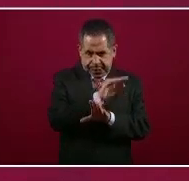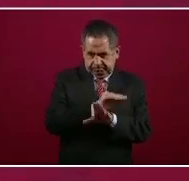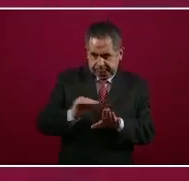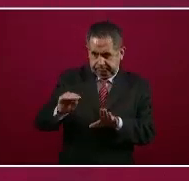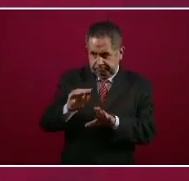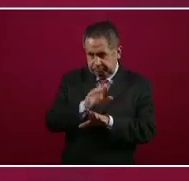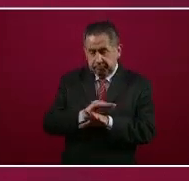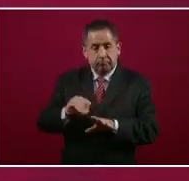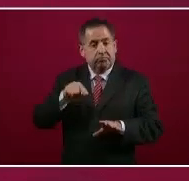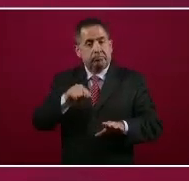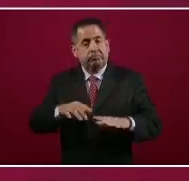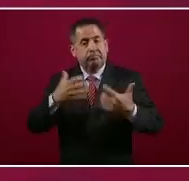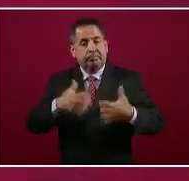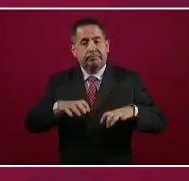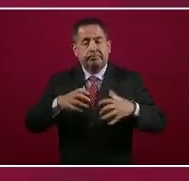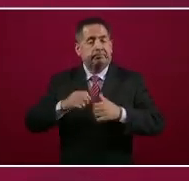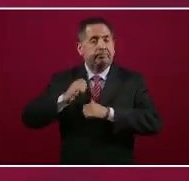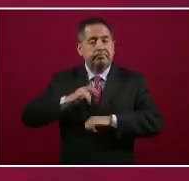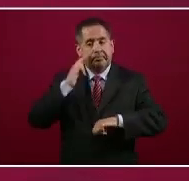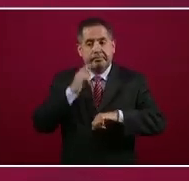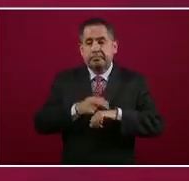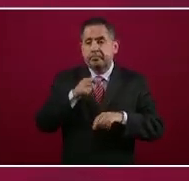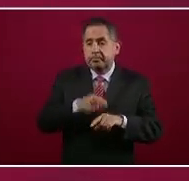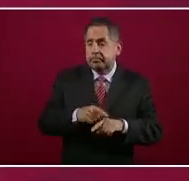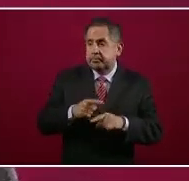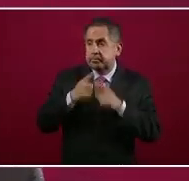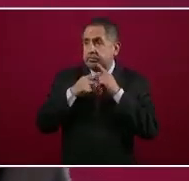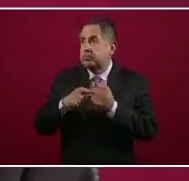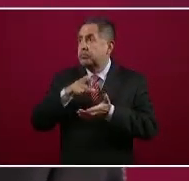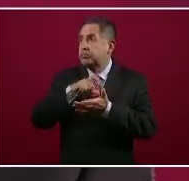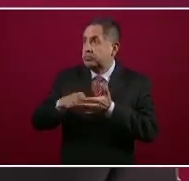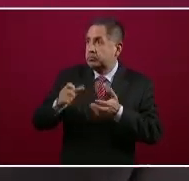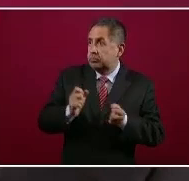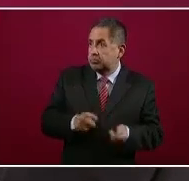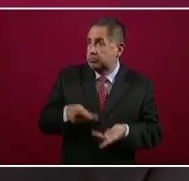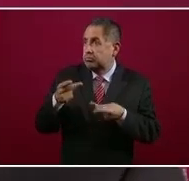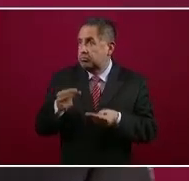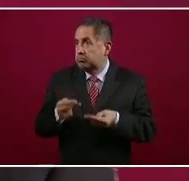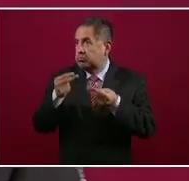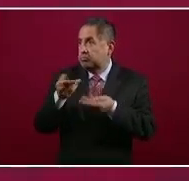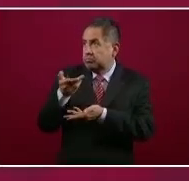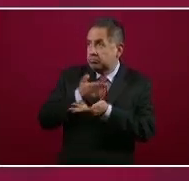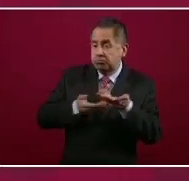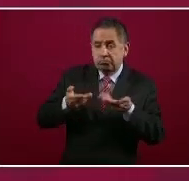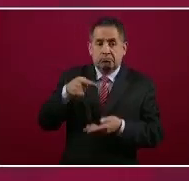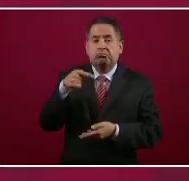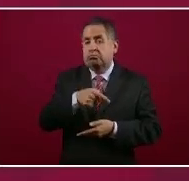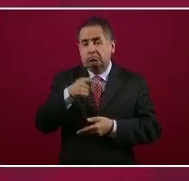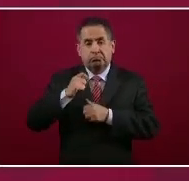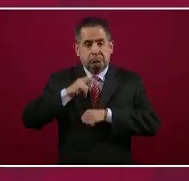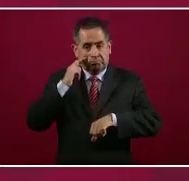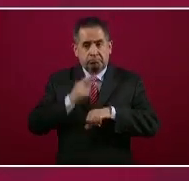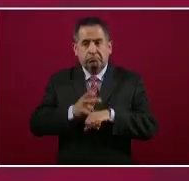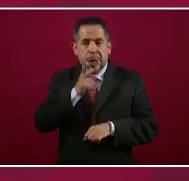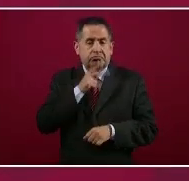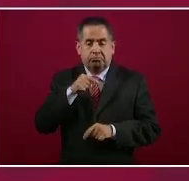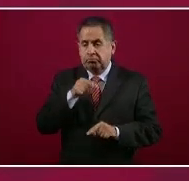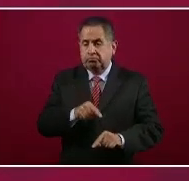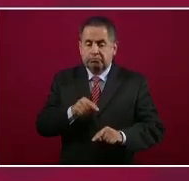qué es la empresa encargada de la compraventa de petróleo